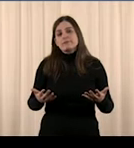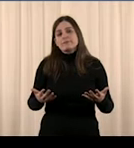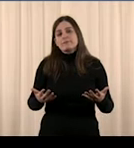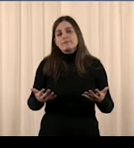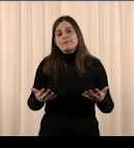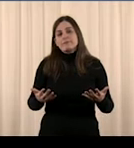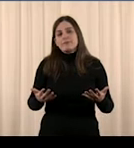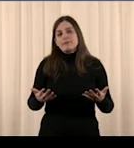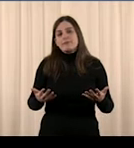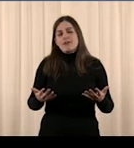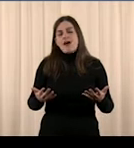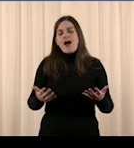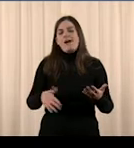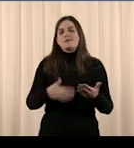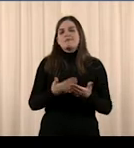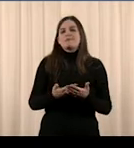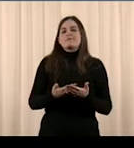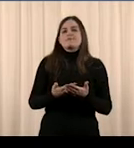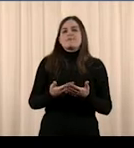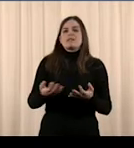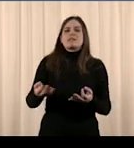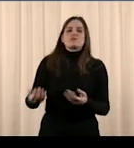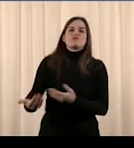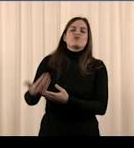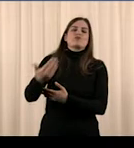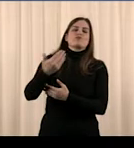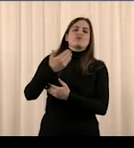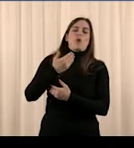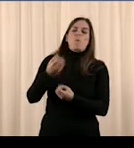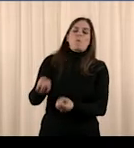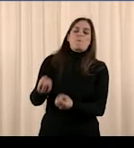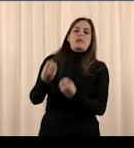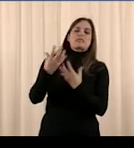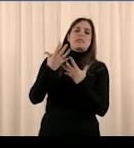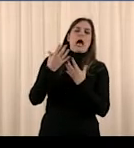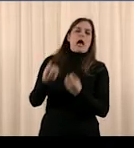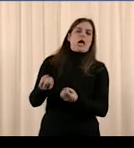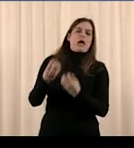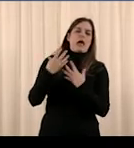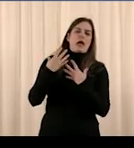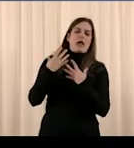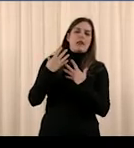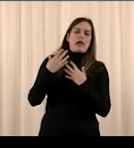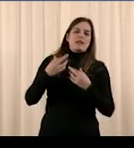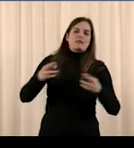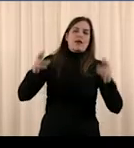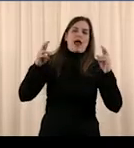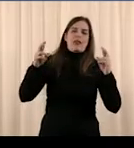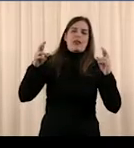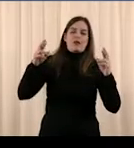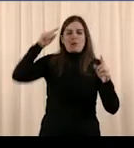llega el mensaje de esperanza, como una lámpara encendida, para eliminar esa oscuridad,